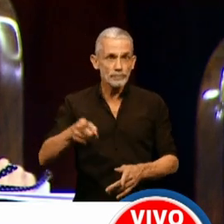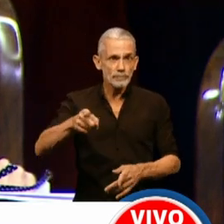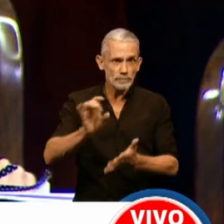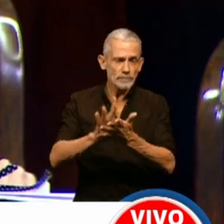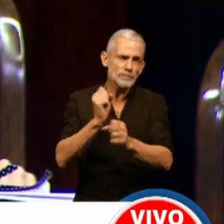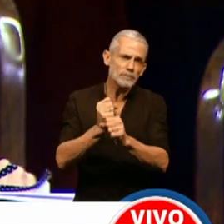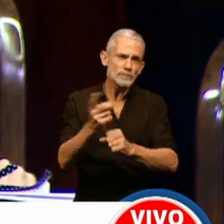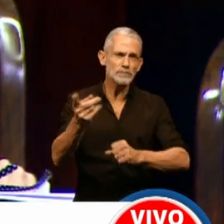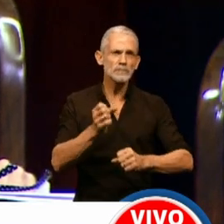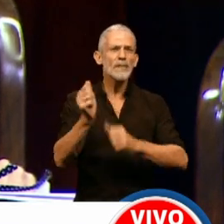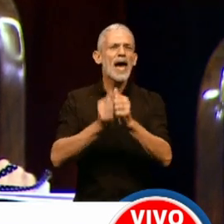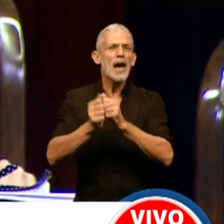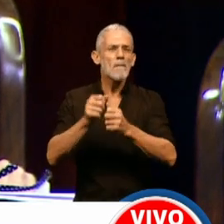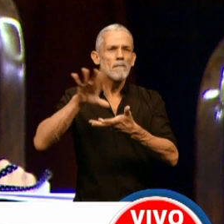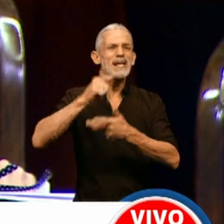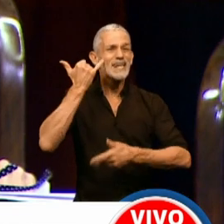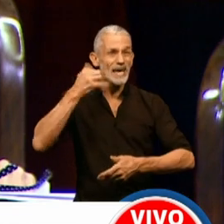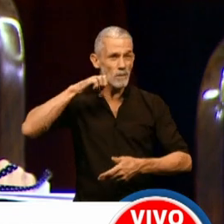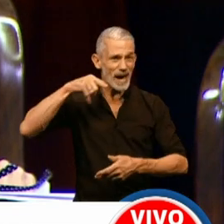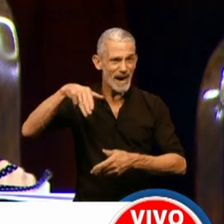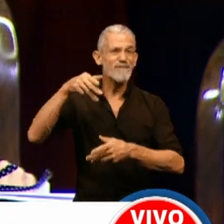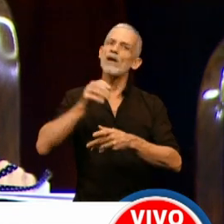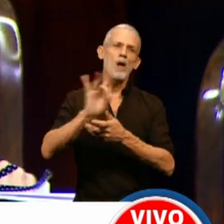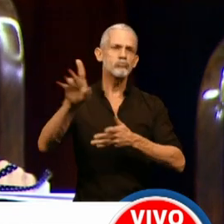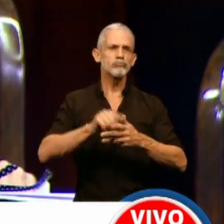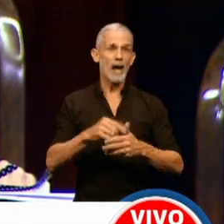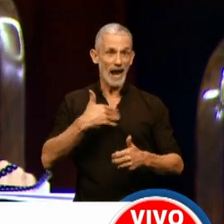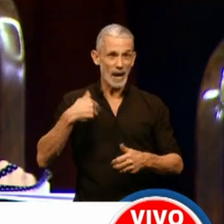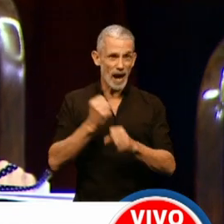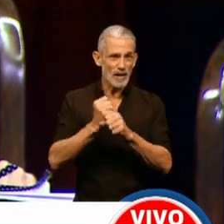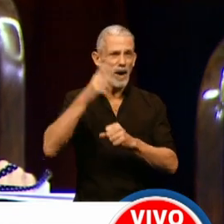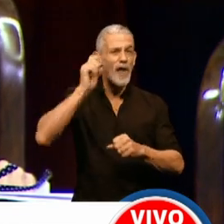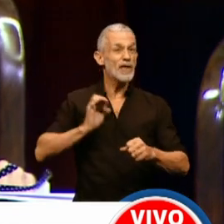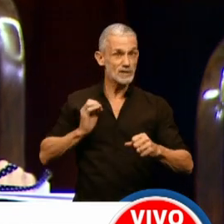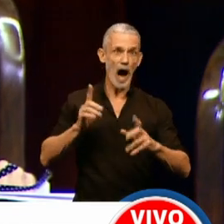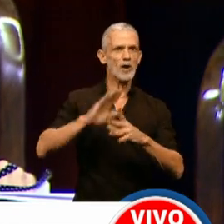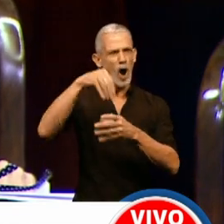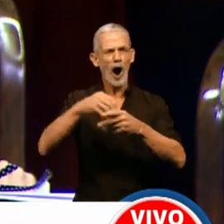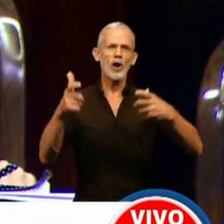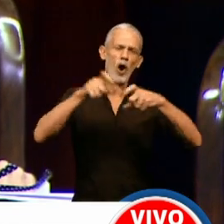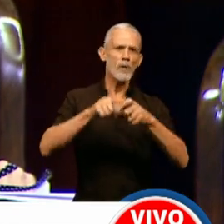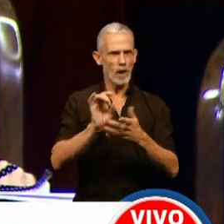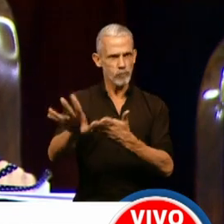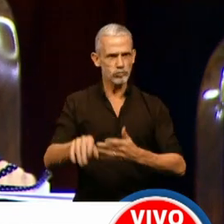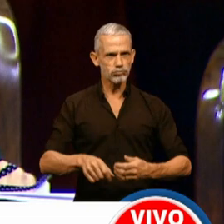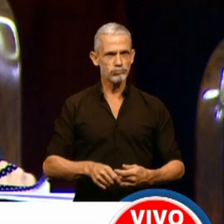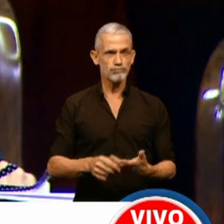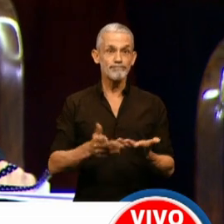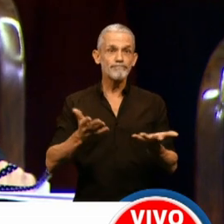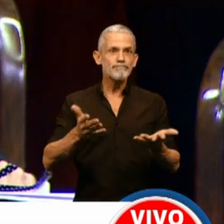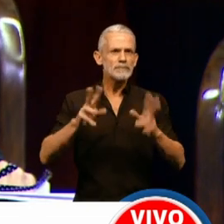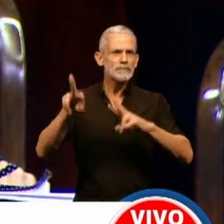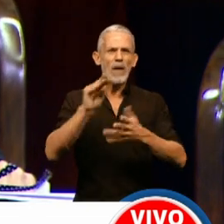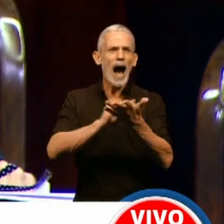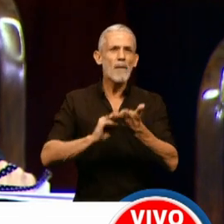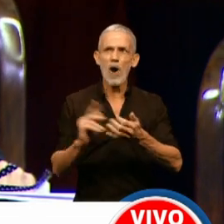despidieron de una empresa contratista de irpf despidieron a la madre que tenía 10 años de antigüedad la comisión de fomento no conseguía un